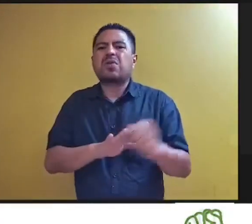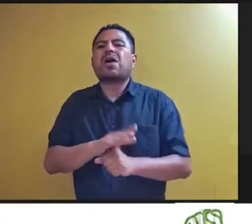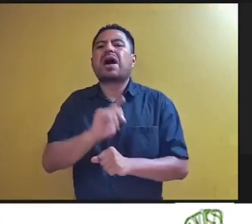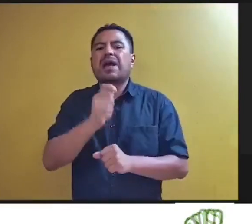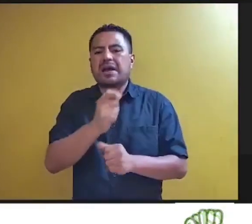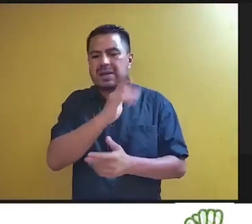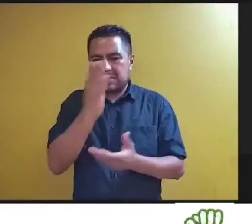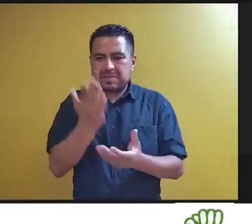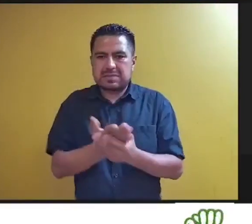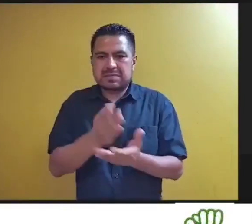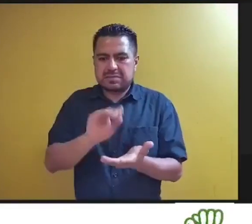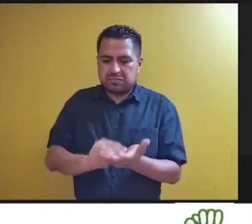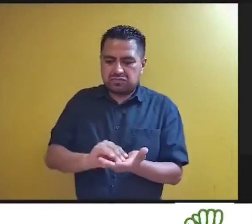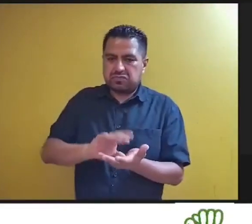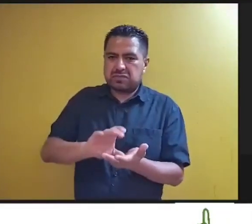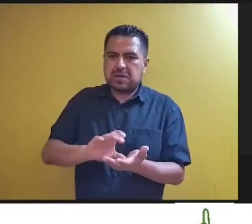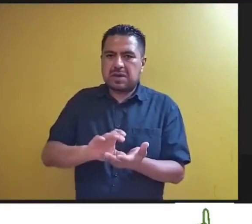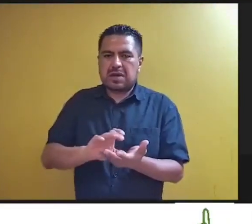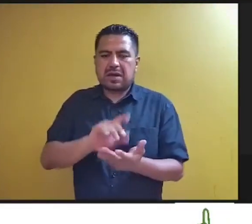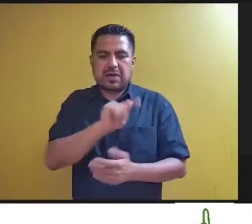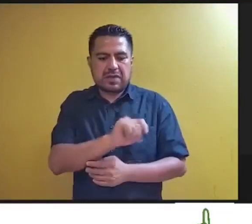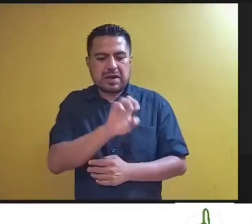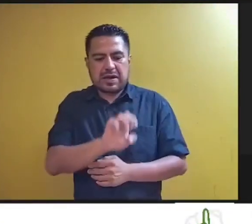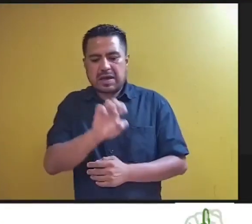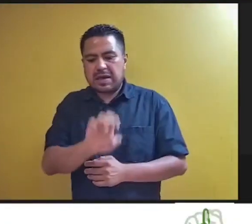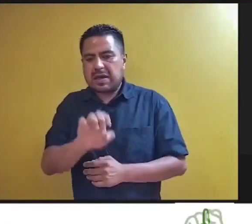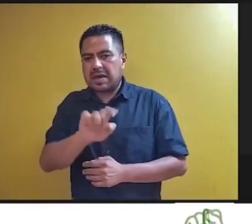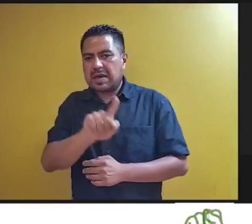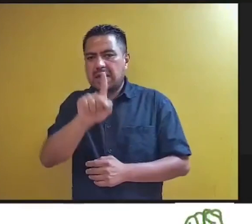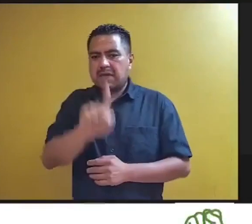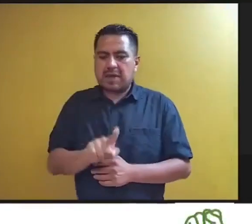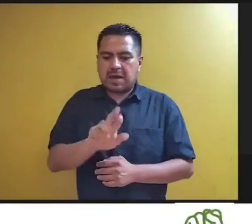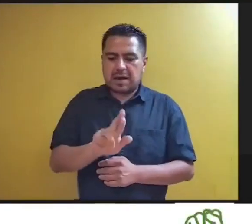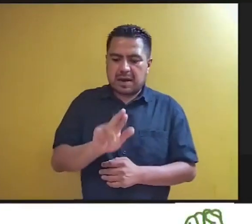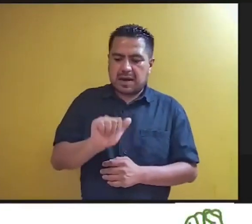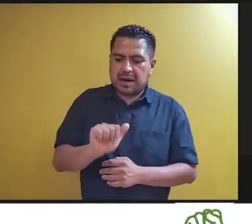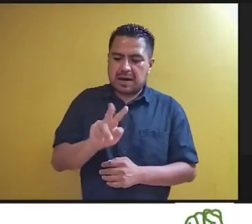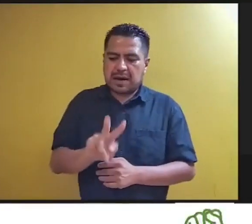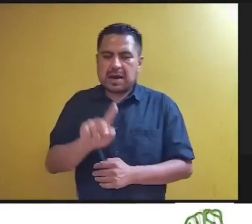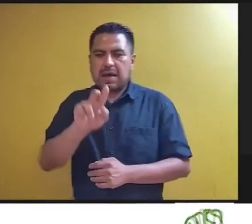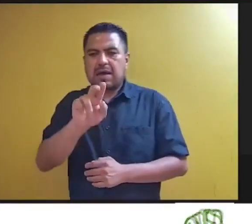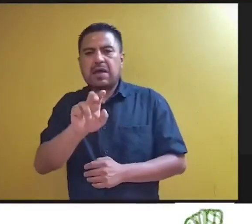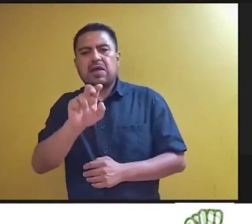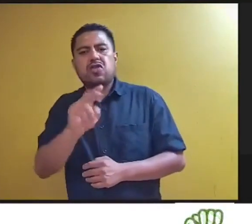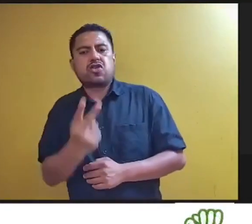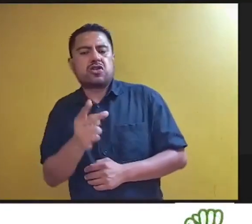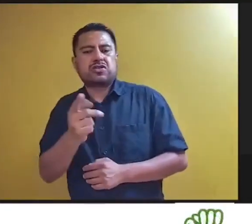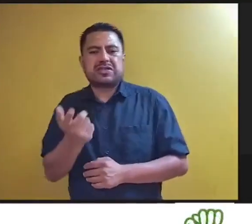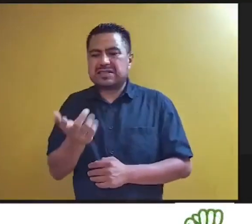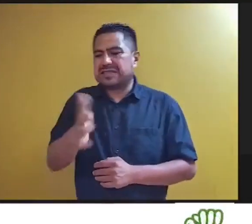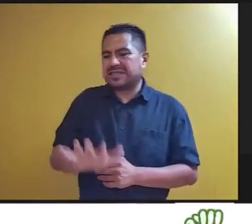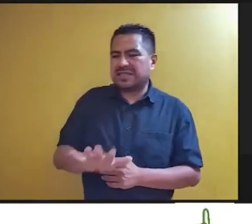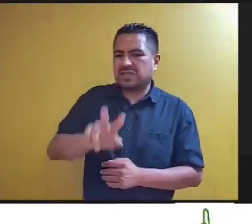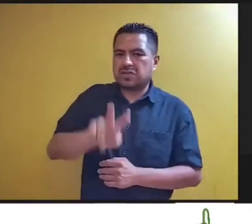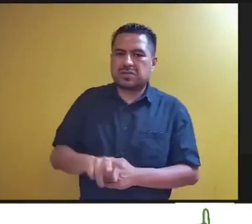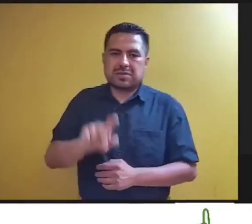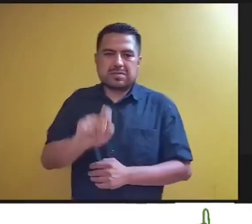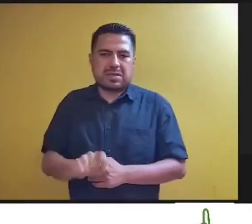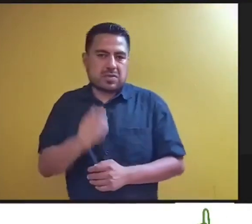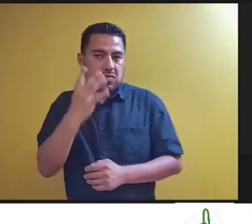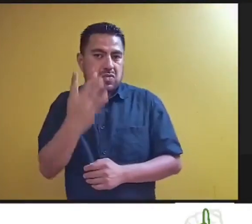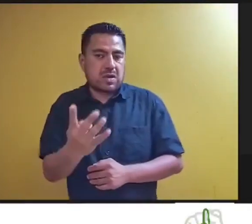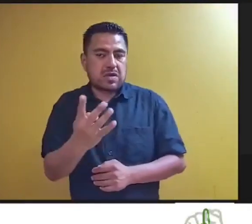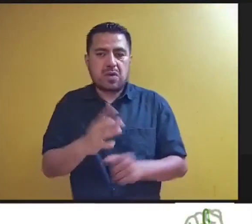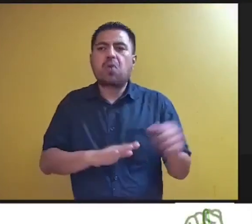al expediente identificado con la clave TEE, diagonal RAP, diagonal 2, diagonal 10, diagonal